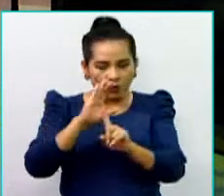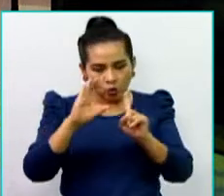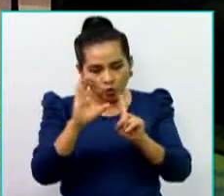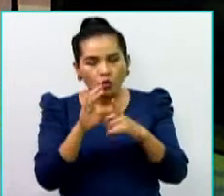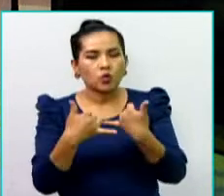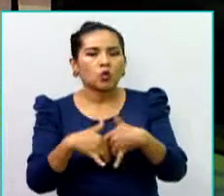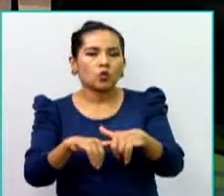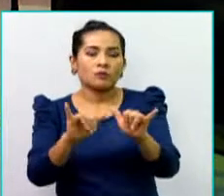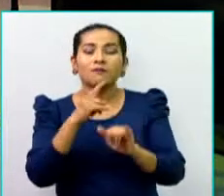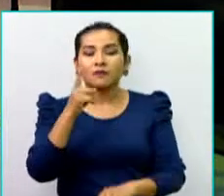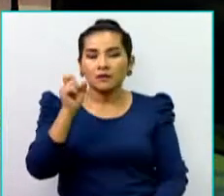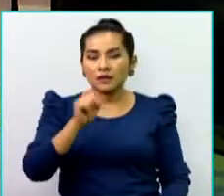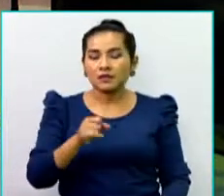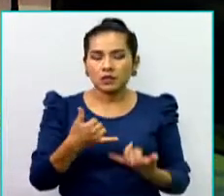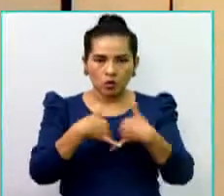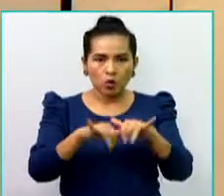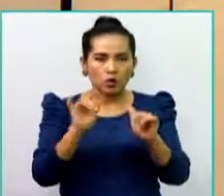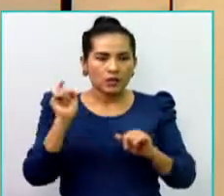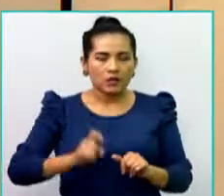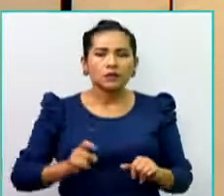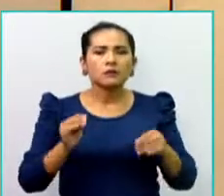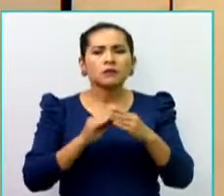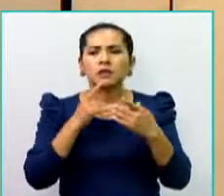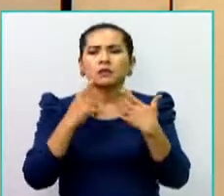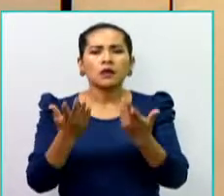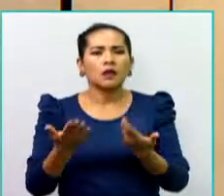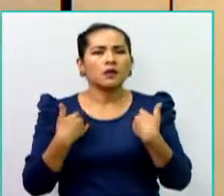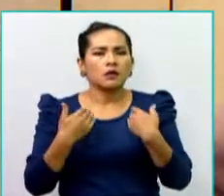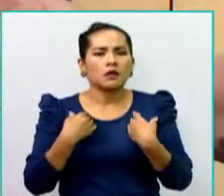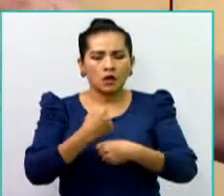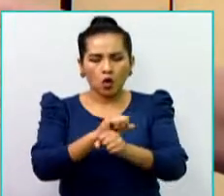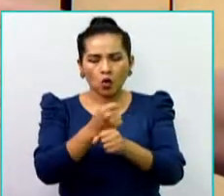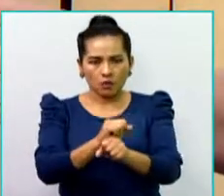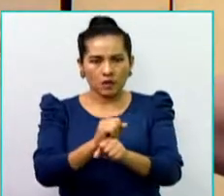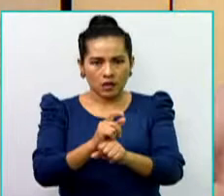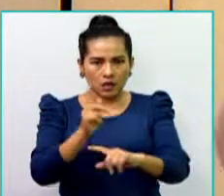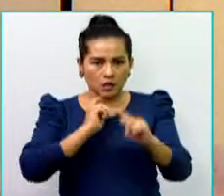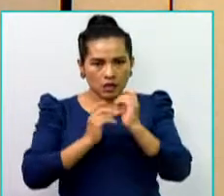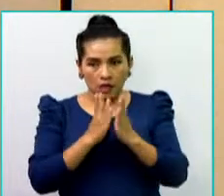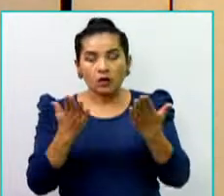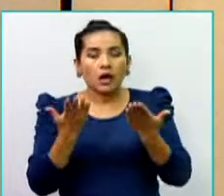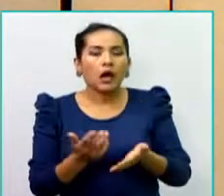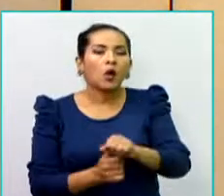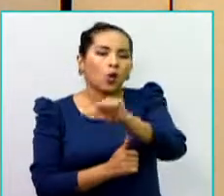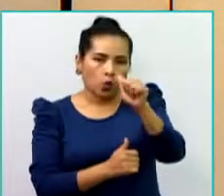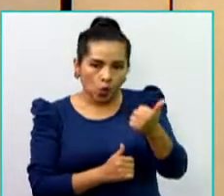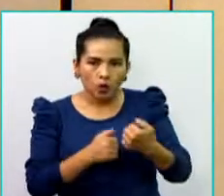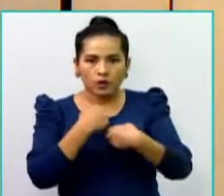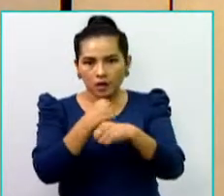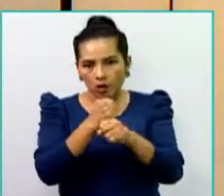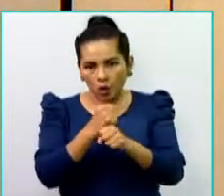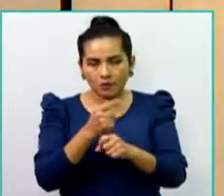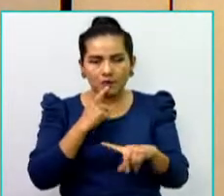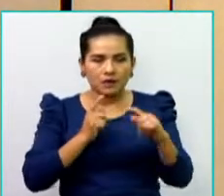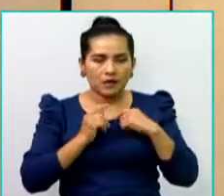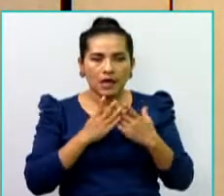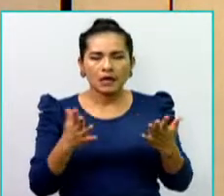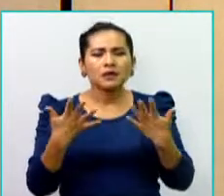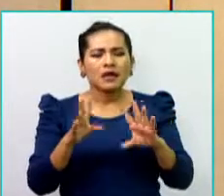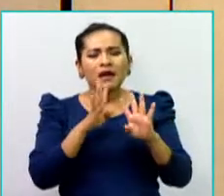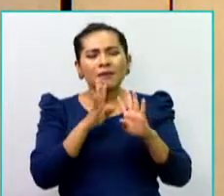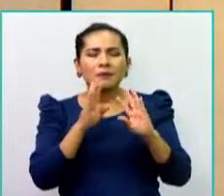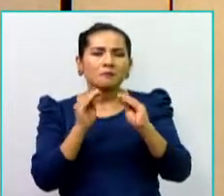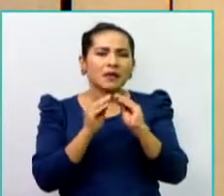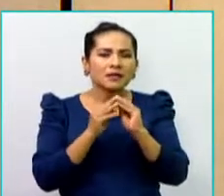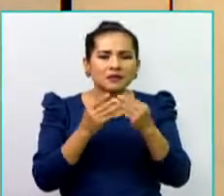tenemos obviamente que continuar con el programa porque hay una obra de teatro que se ha... Claro, hay otra obra de teatro. Ahora nos vamos a hablar así un poquito de una obra que